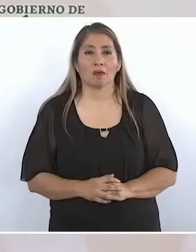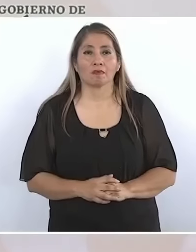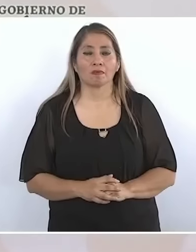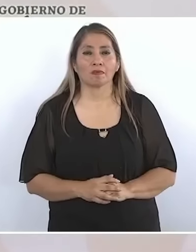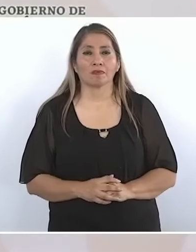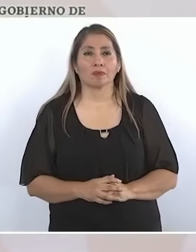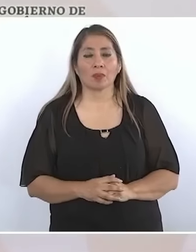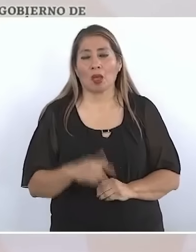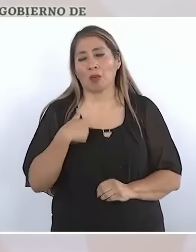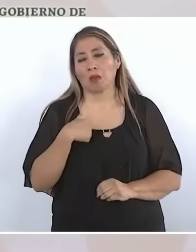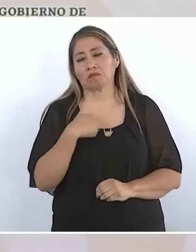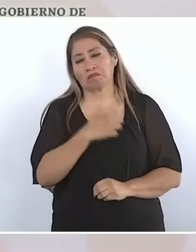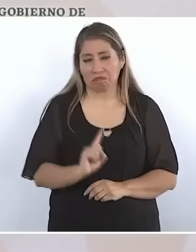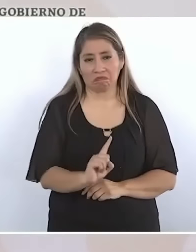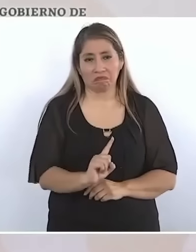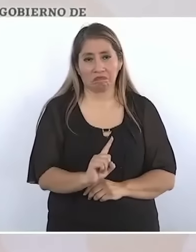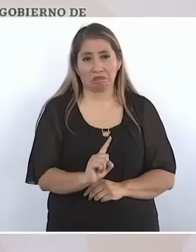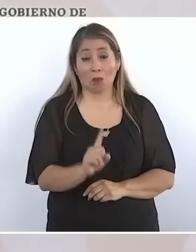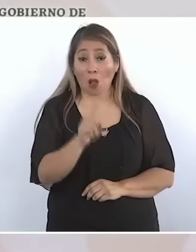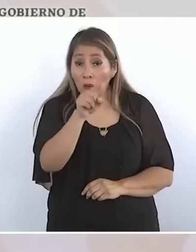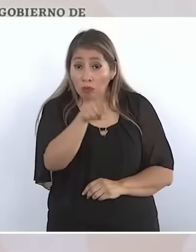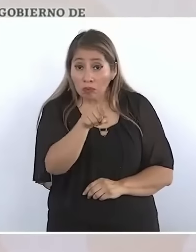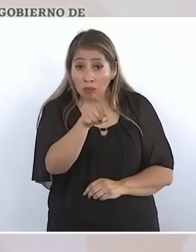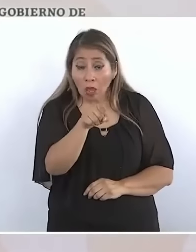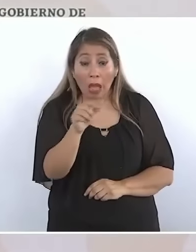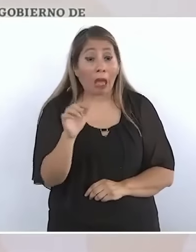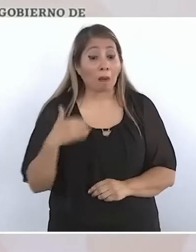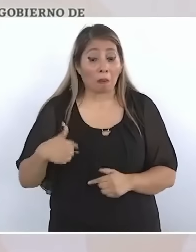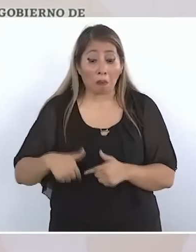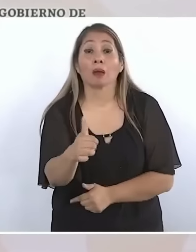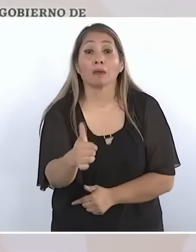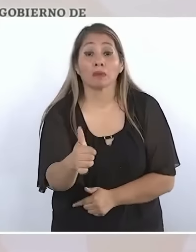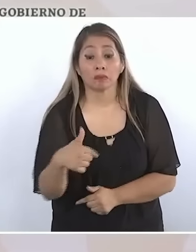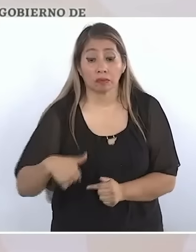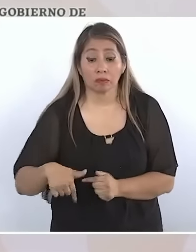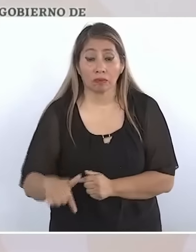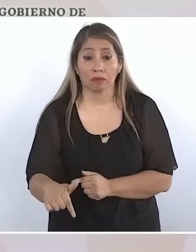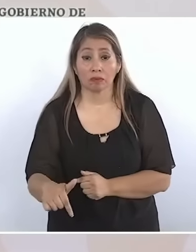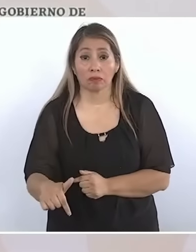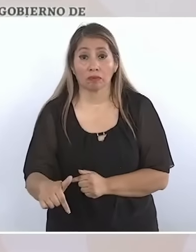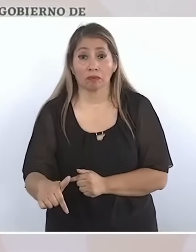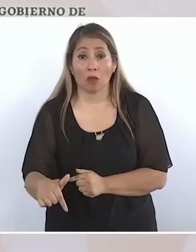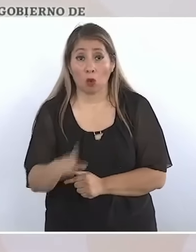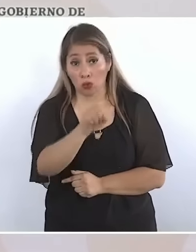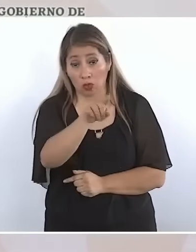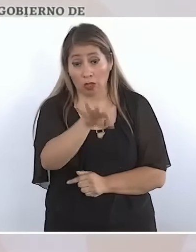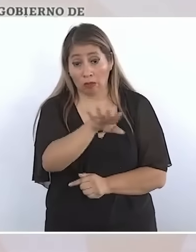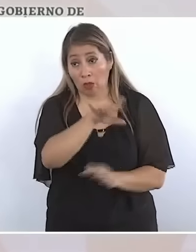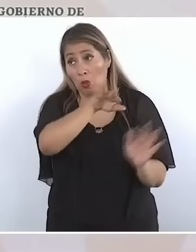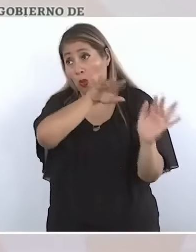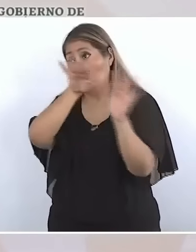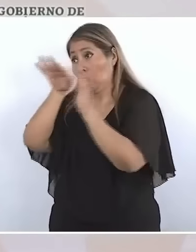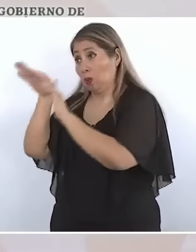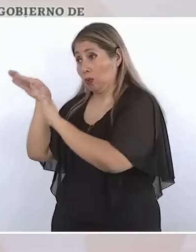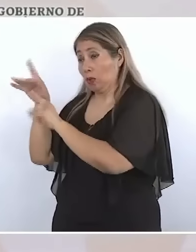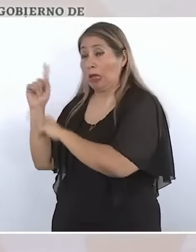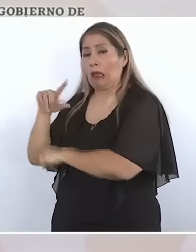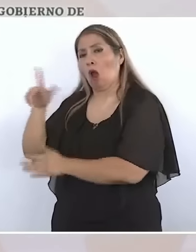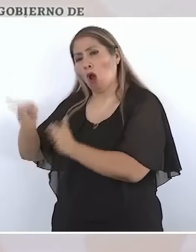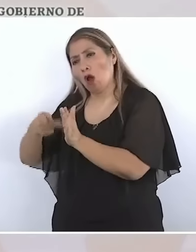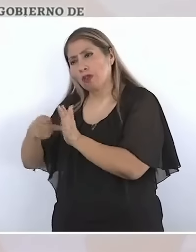aquí. Quedamos en que en agosto van a estar allá en Palacio y yo regreso